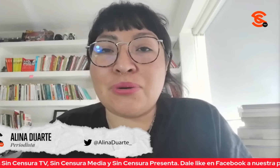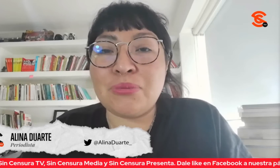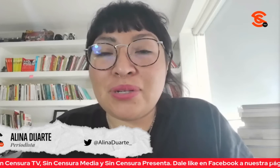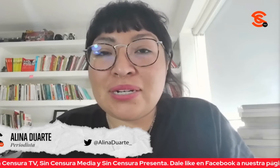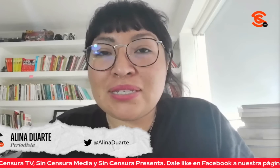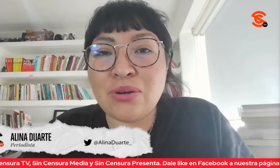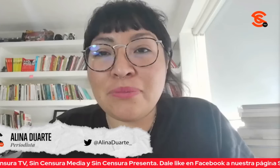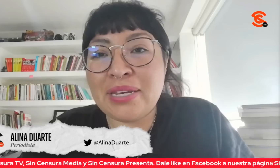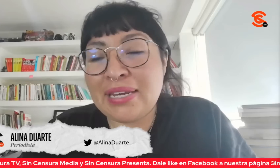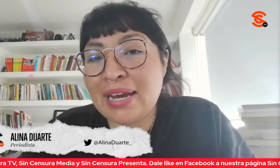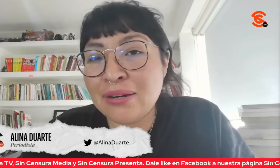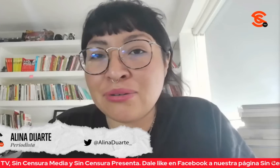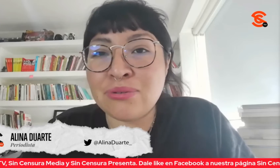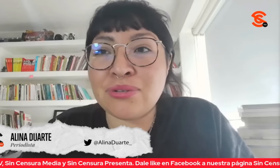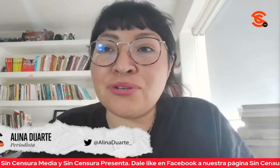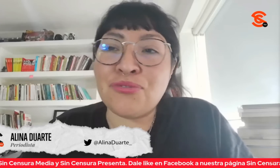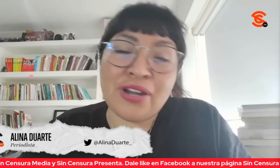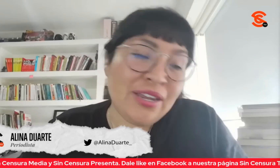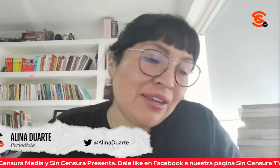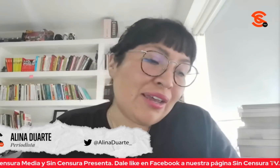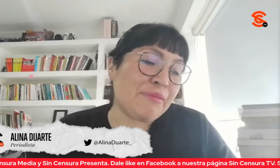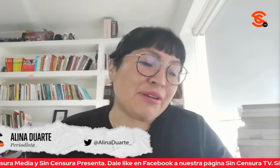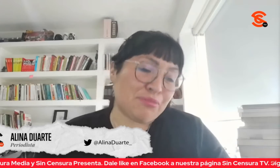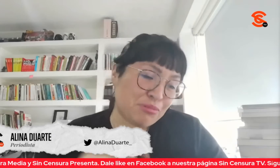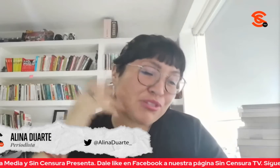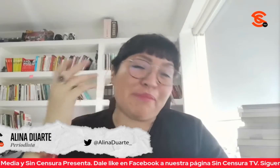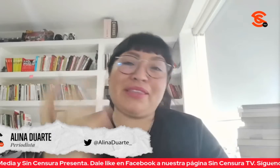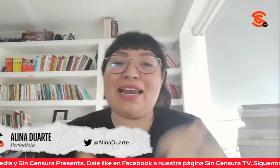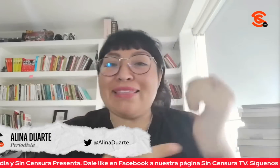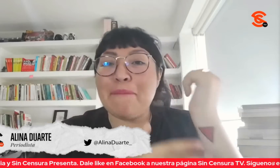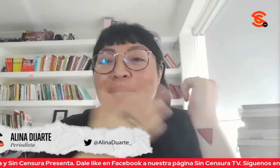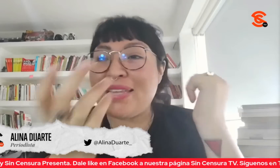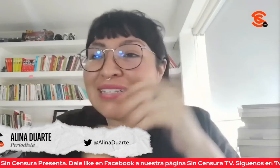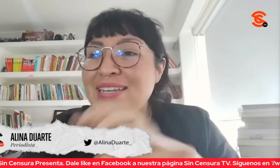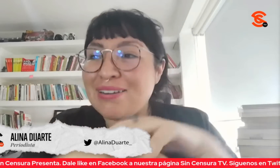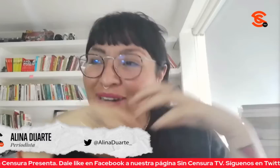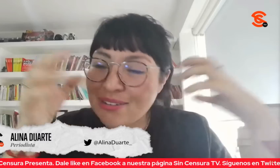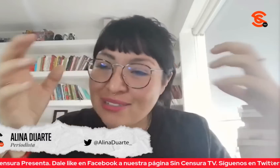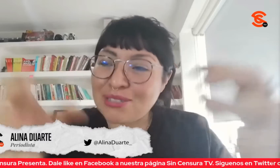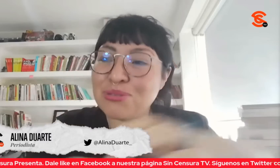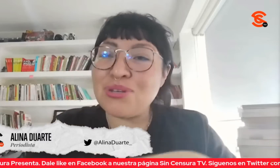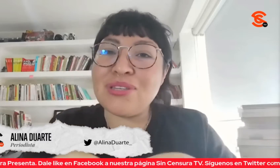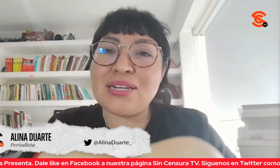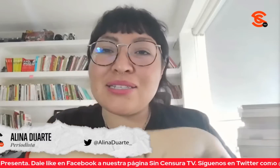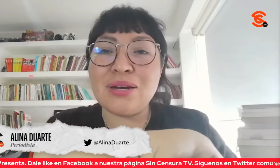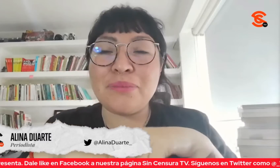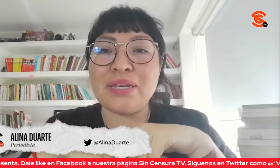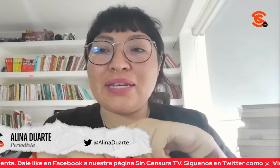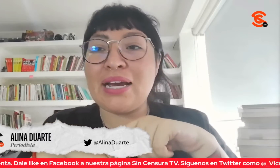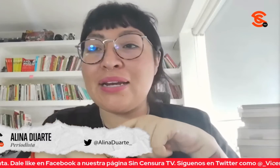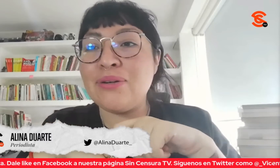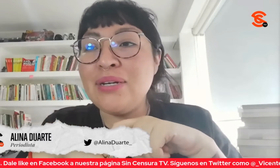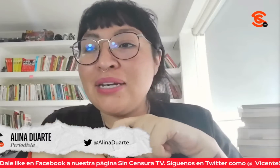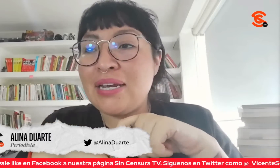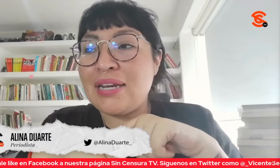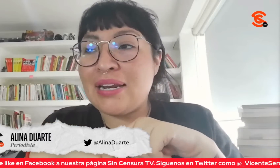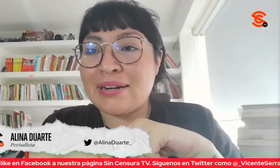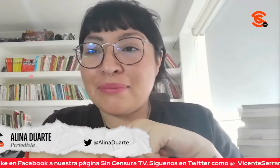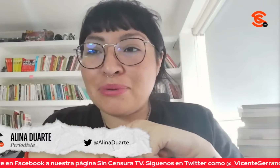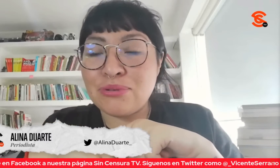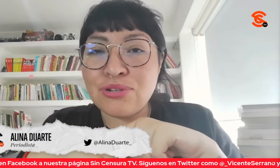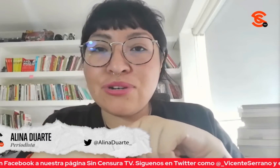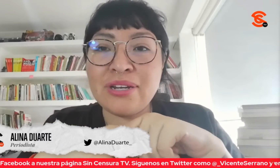del rumbo del Estado mexicano. En uno de ellos fue, bueno, justamente la independencia, ¿no? La constitución del Estado mexicano,